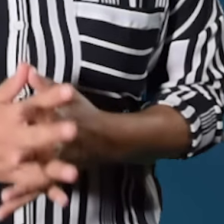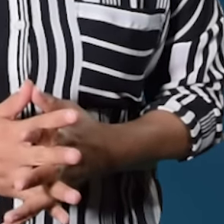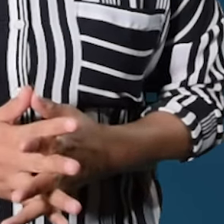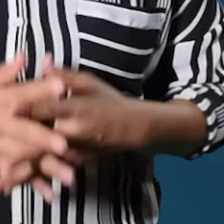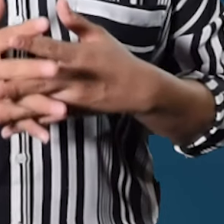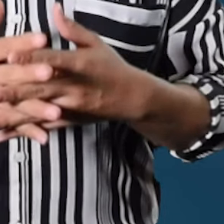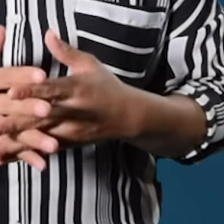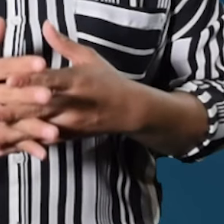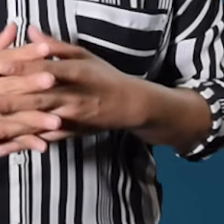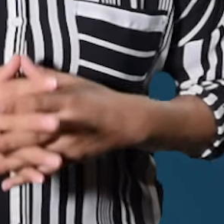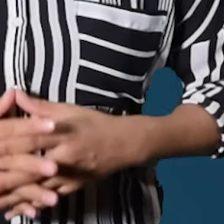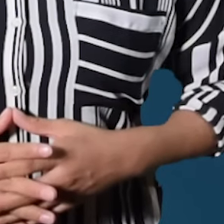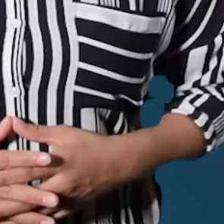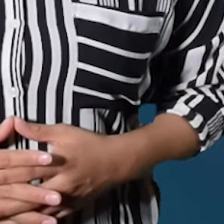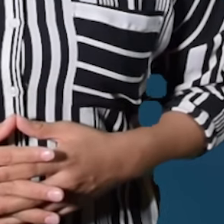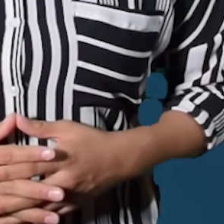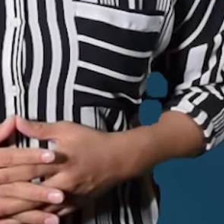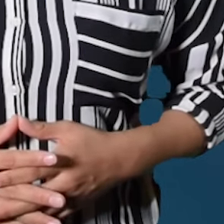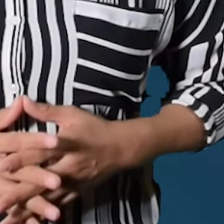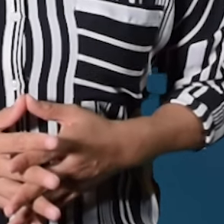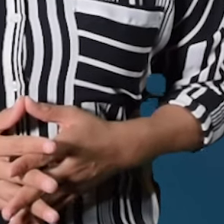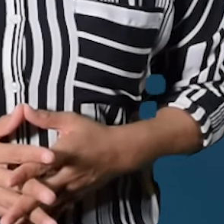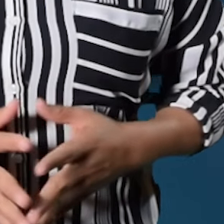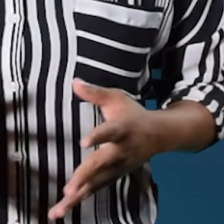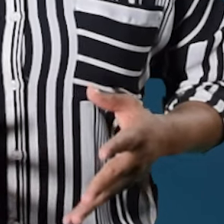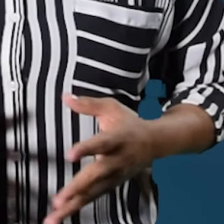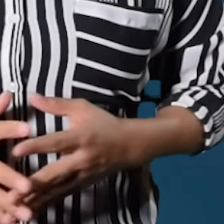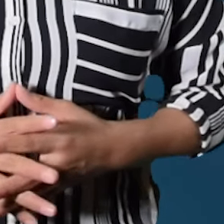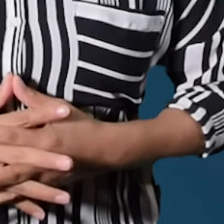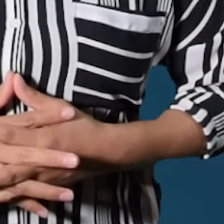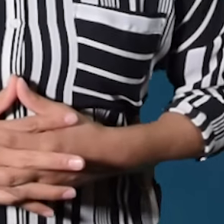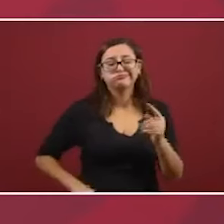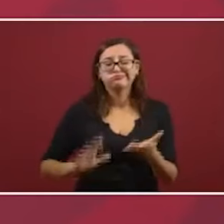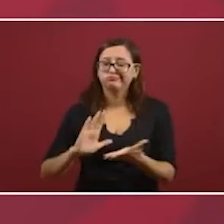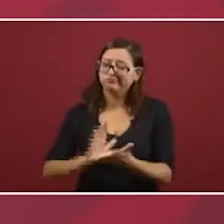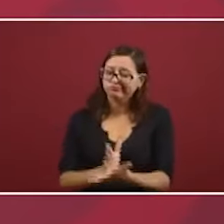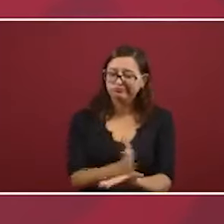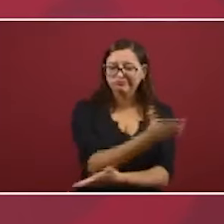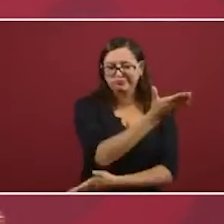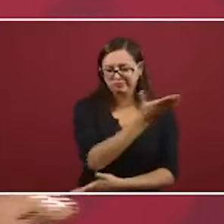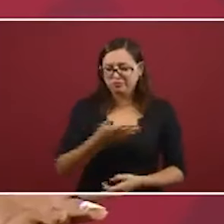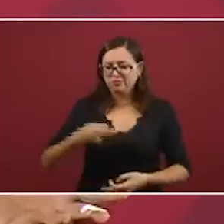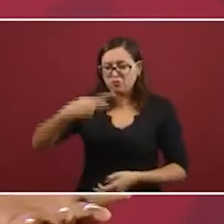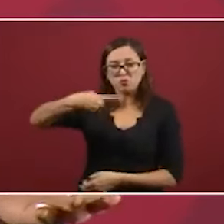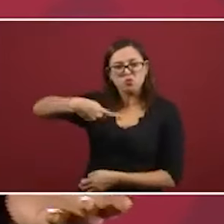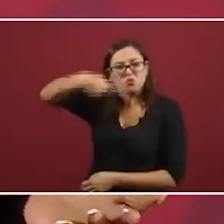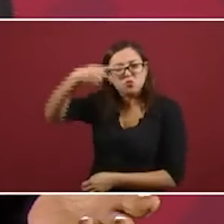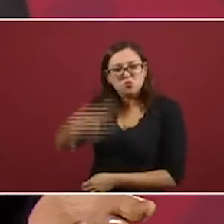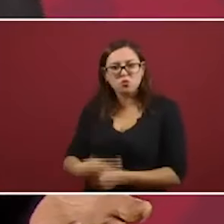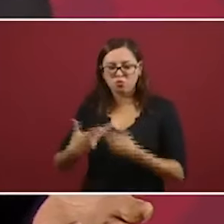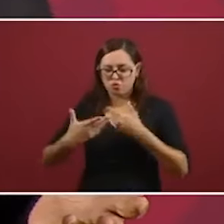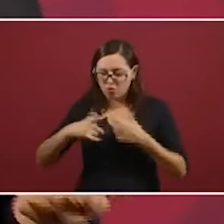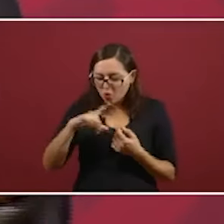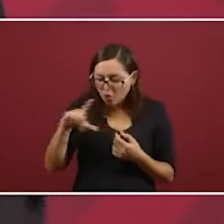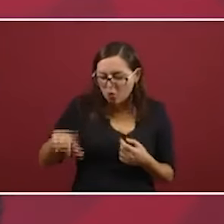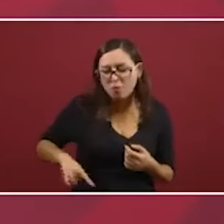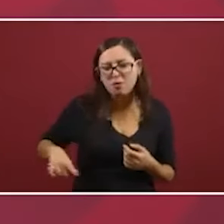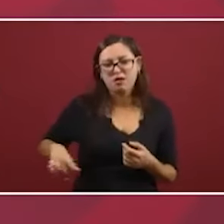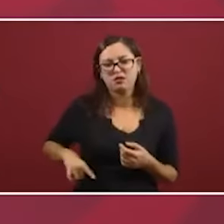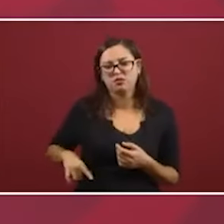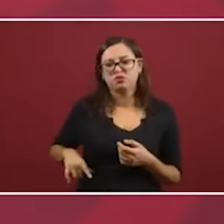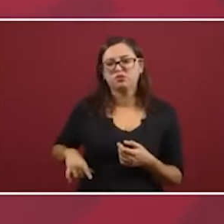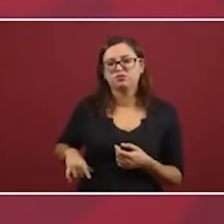para suplir a las agencias privadas que daban servicios al gobierno. Y los elementos de